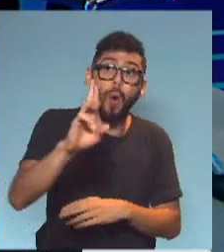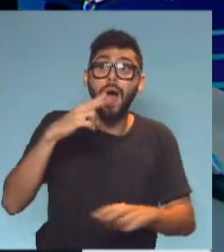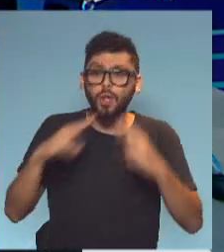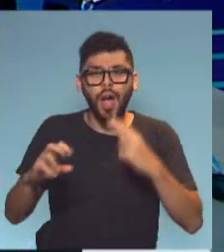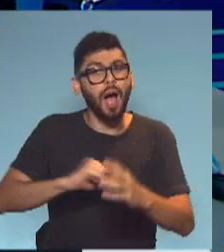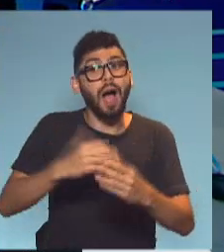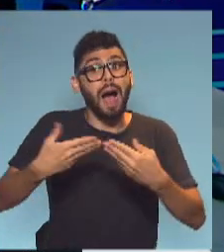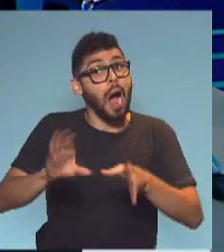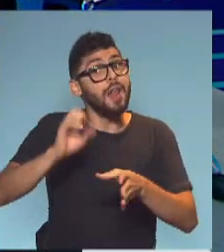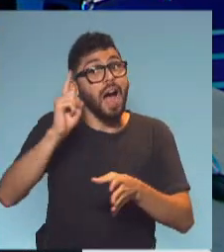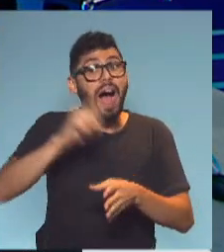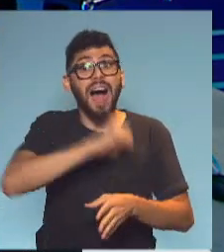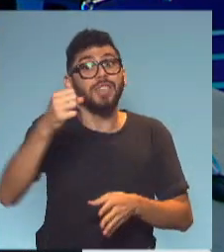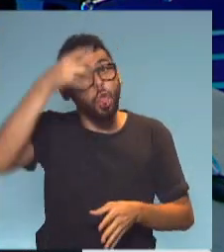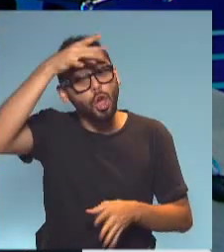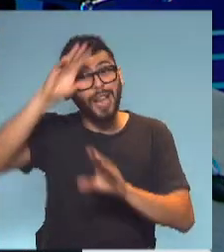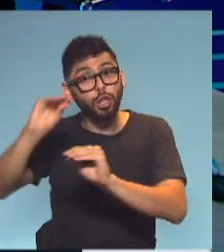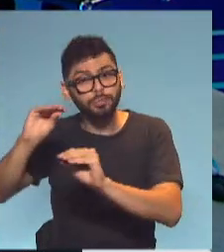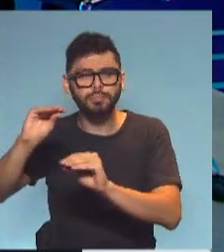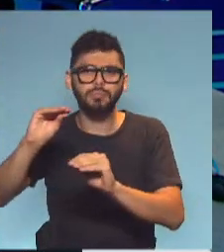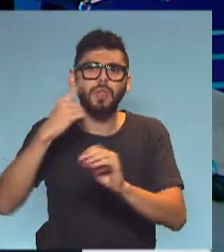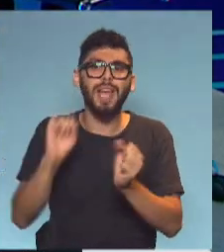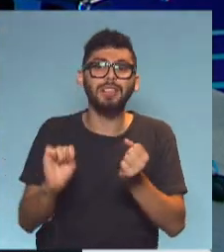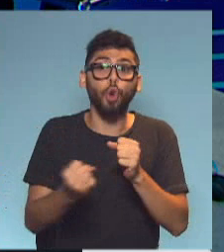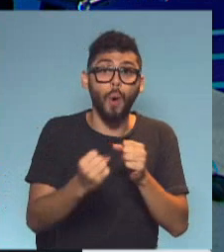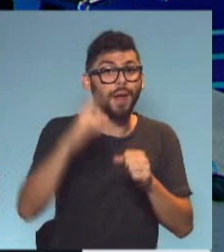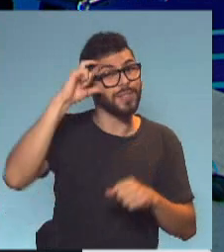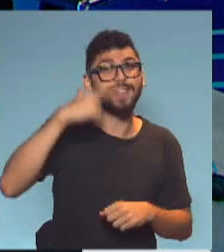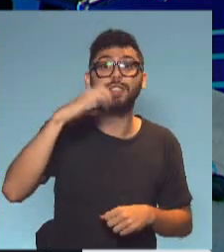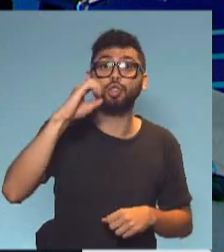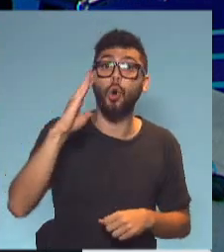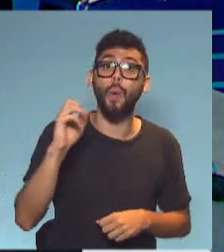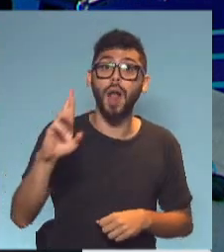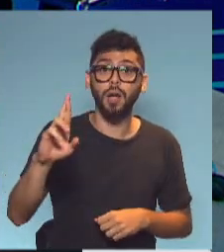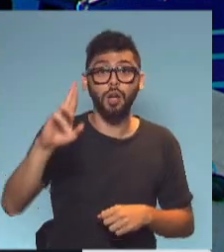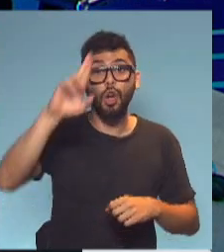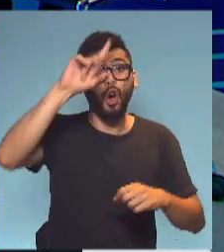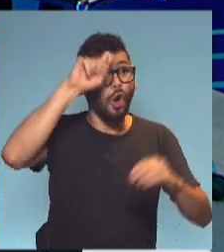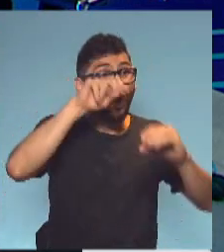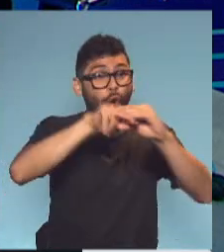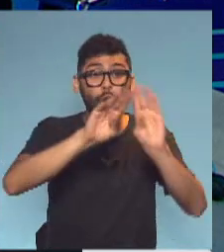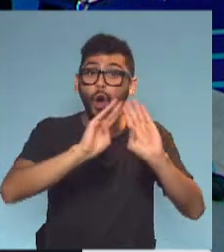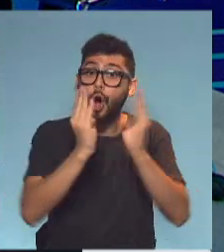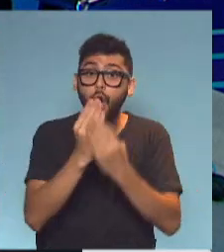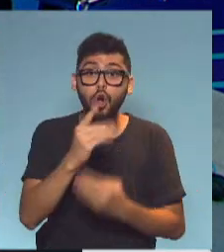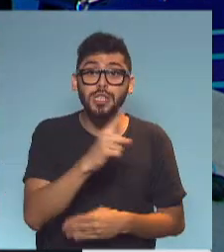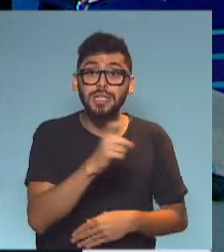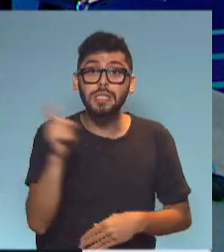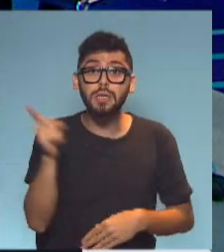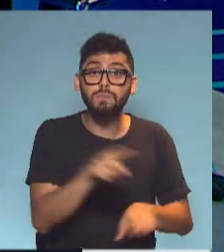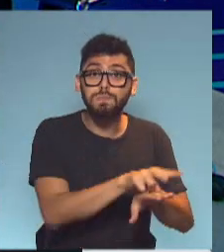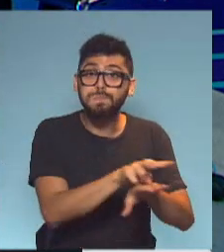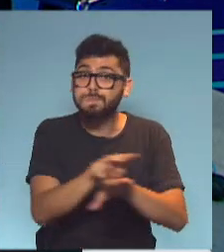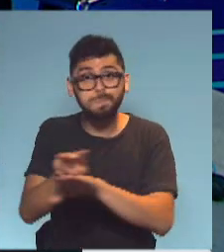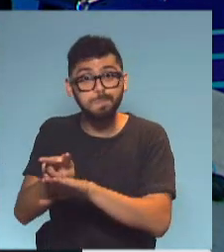hasta las 12 de la noche. Escobar, mira este número. 100% de camas UTI. Muy, pero muy preocupante. El tema de